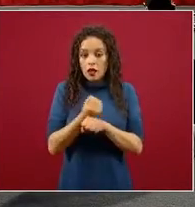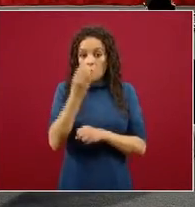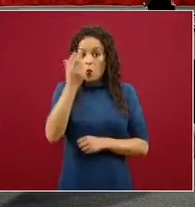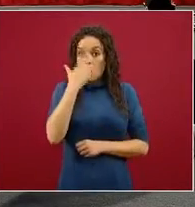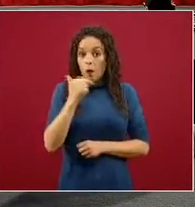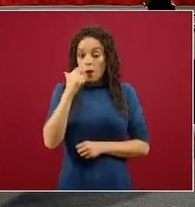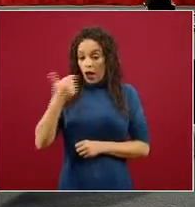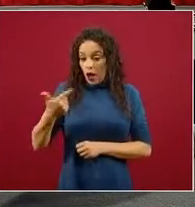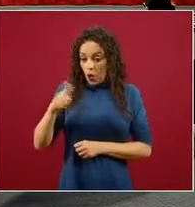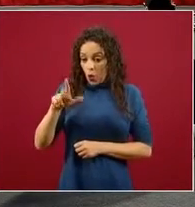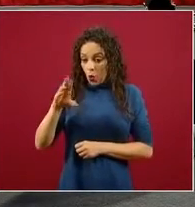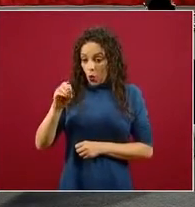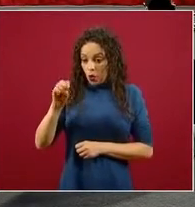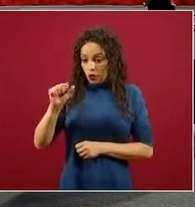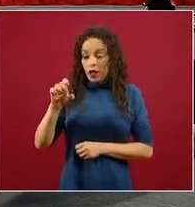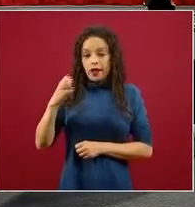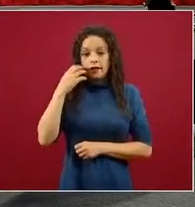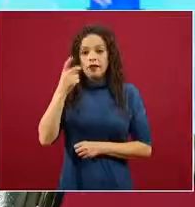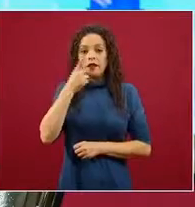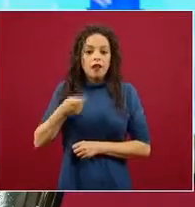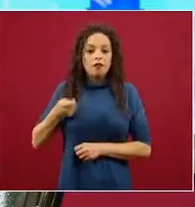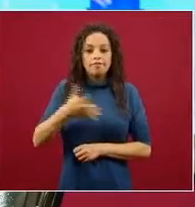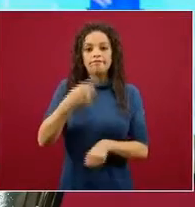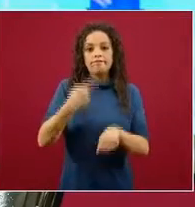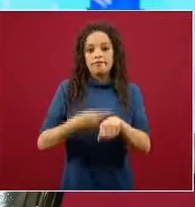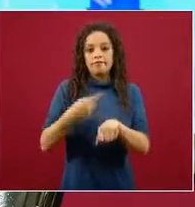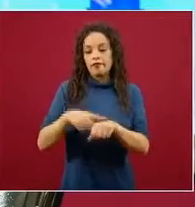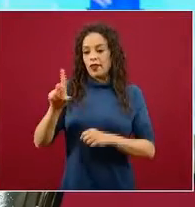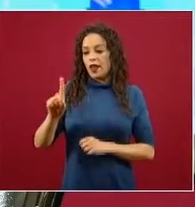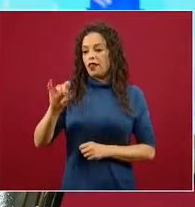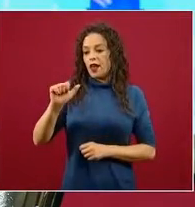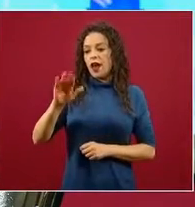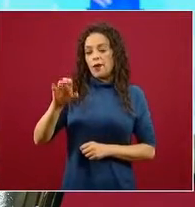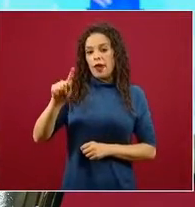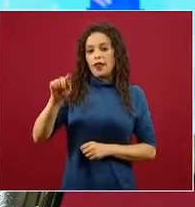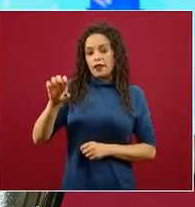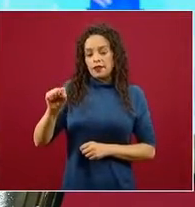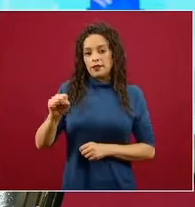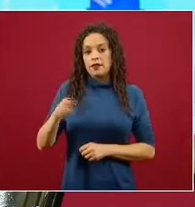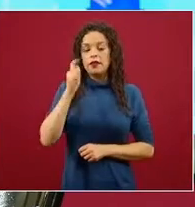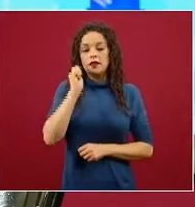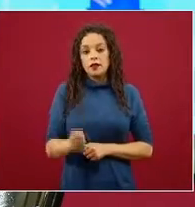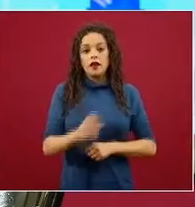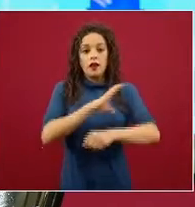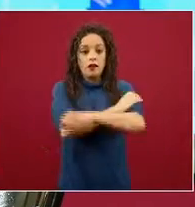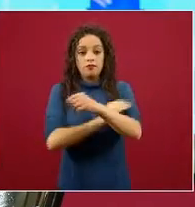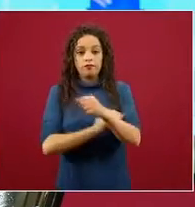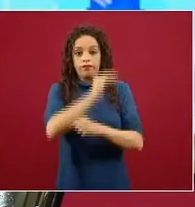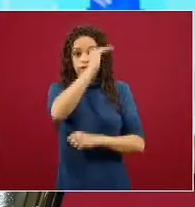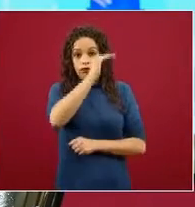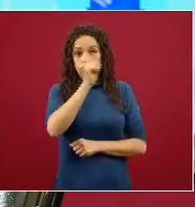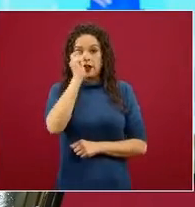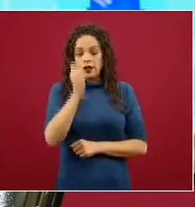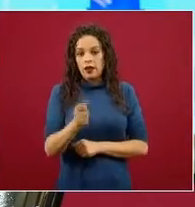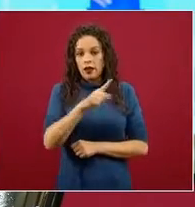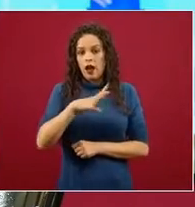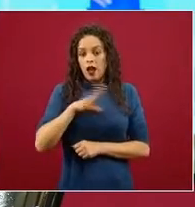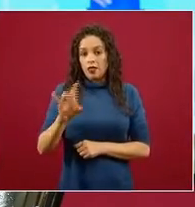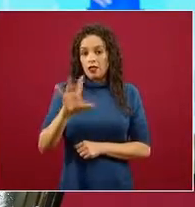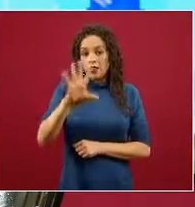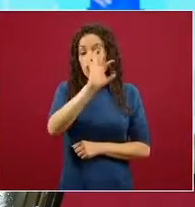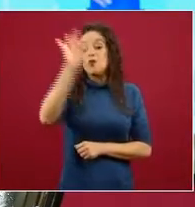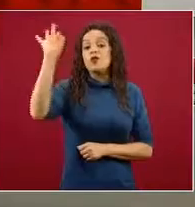que sugieren el diagnóstico de diabetes. La hipertensión también, la prevalencia estimada en México es de